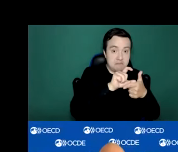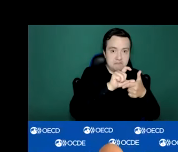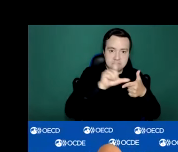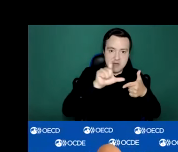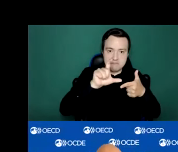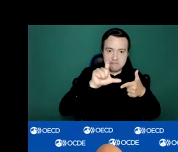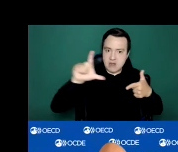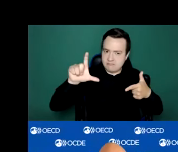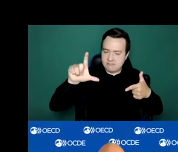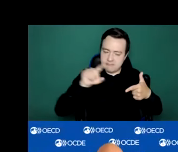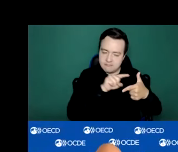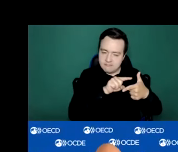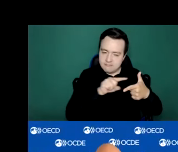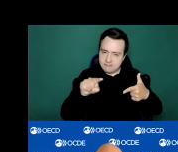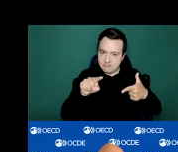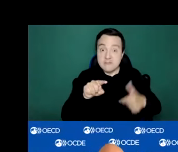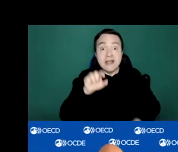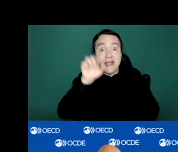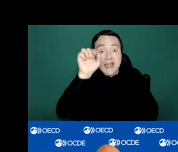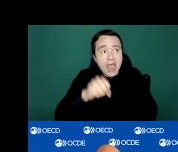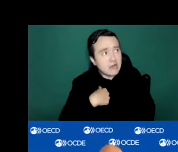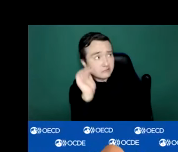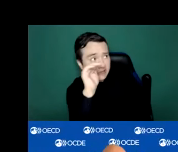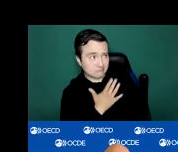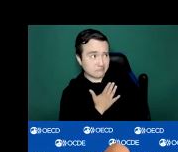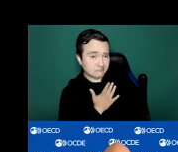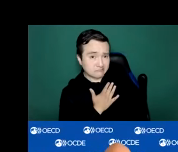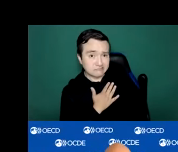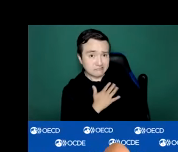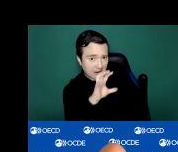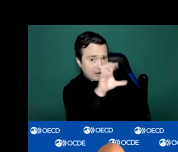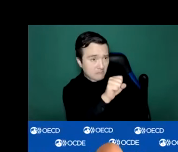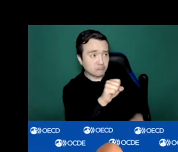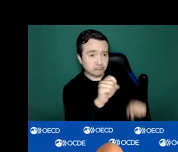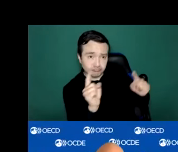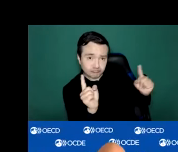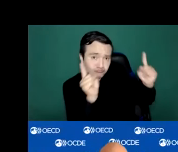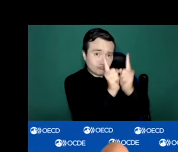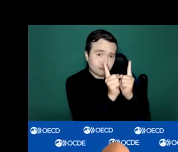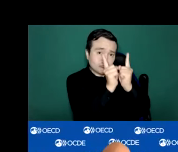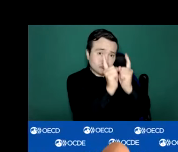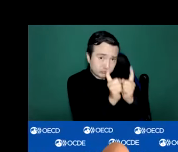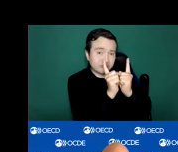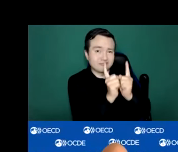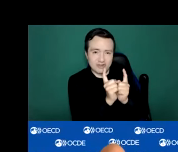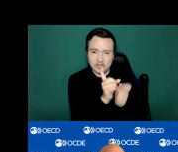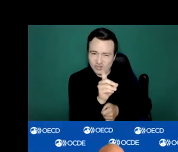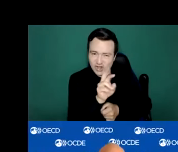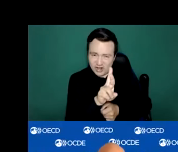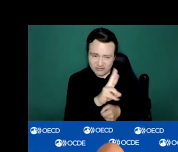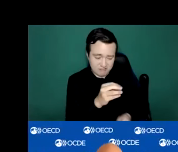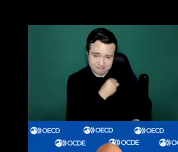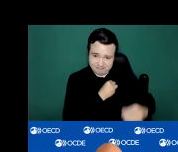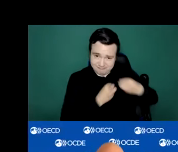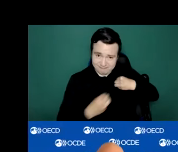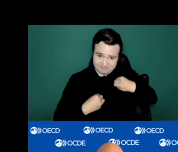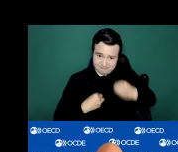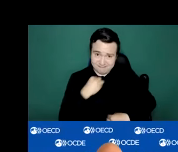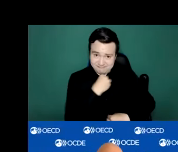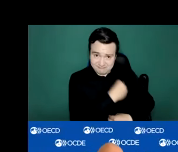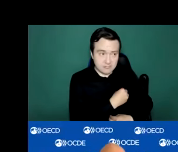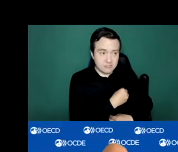lograr una cita en el servicio de salud no es tan alto, pero mucho está vinculado con el